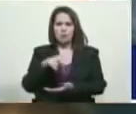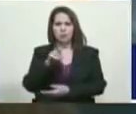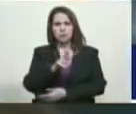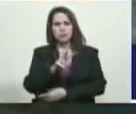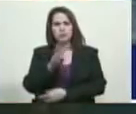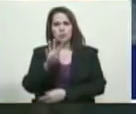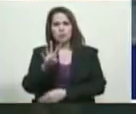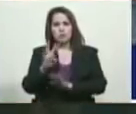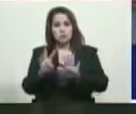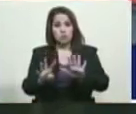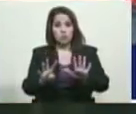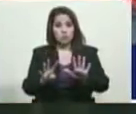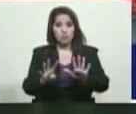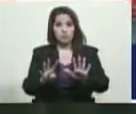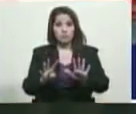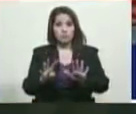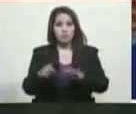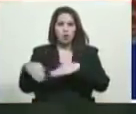249. Cojedes,